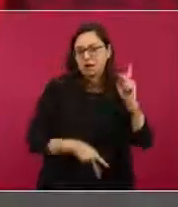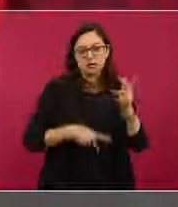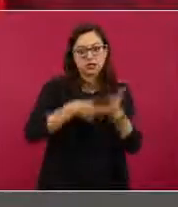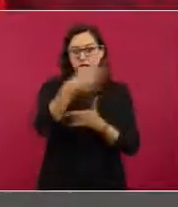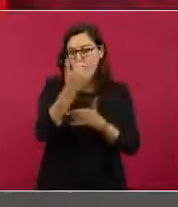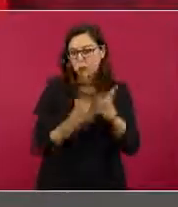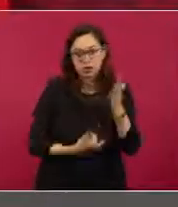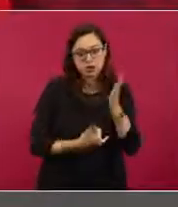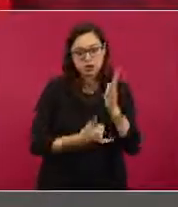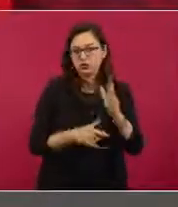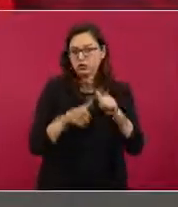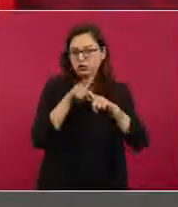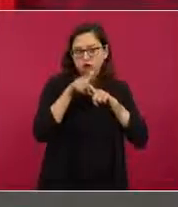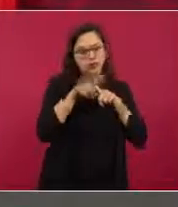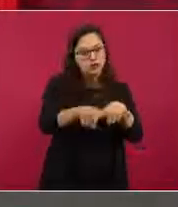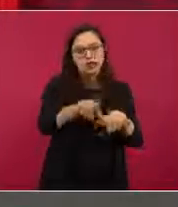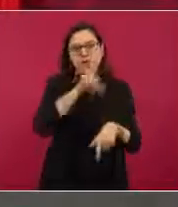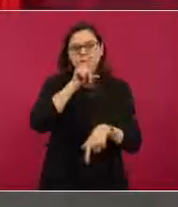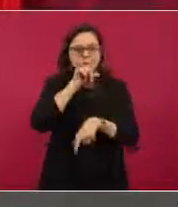proyecto original.